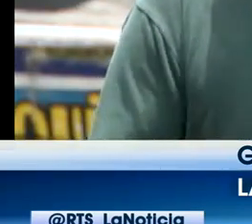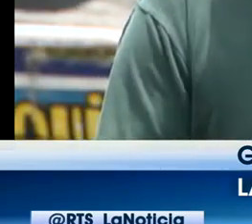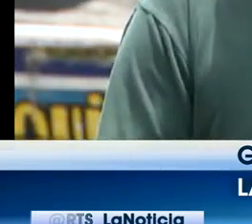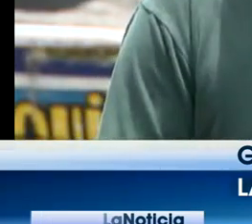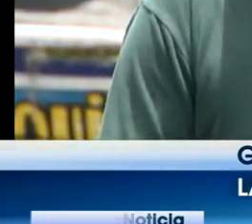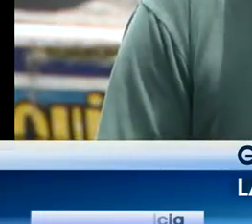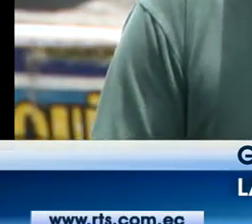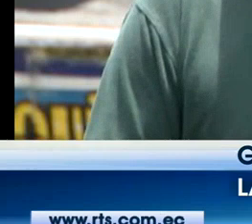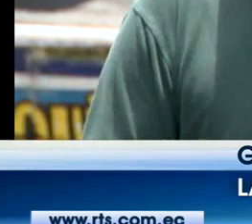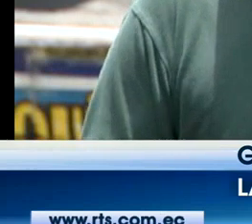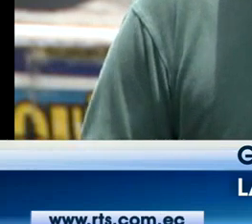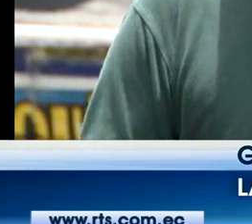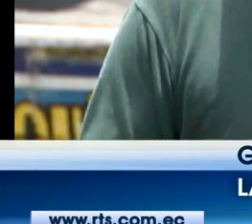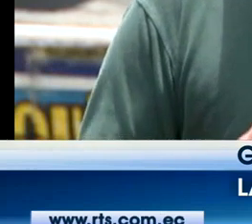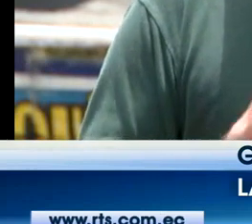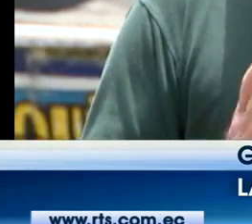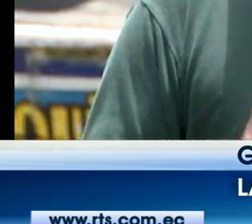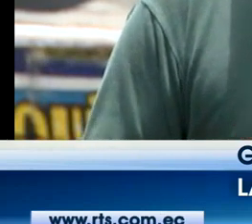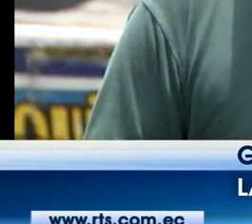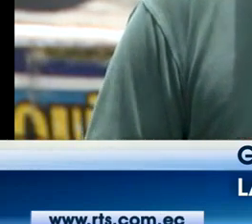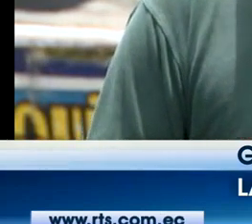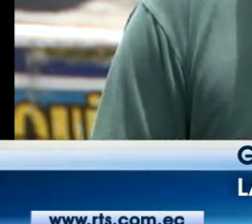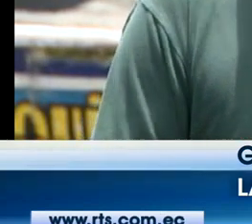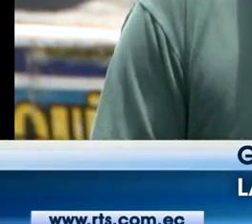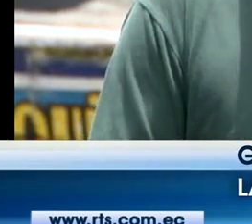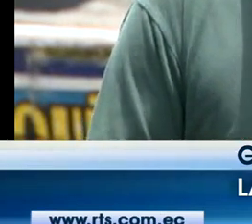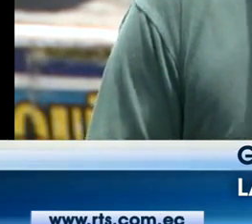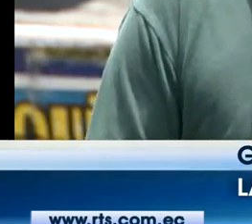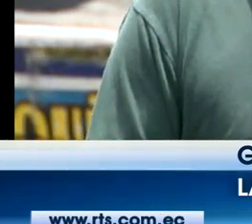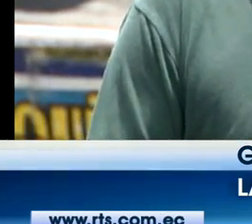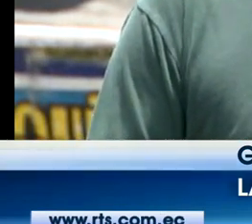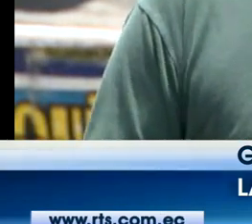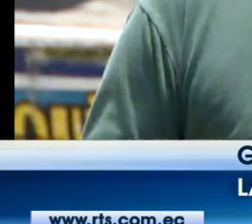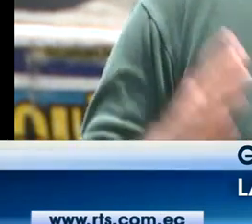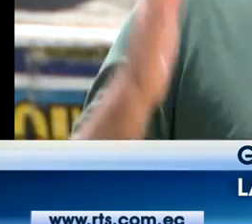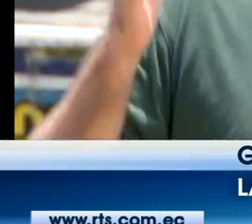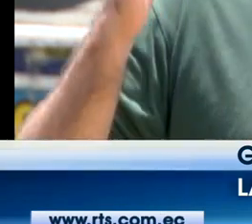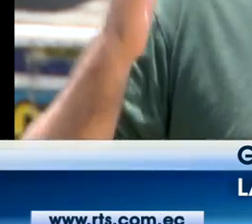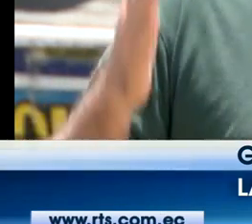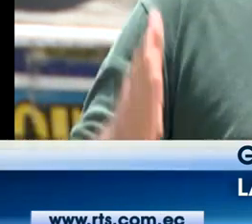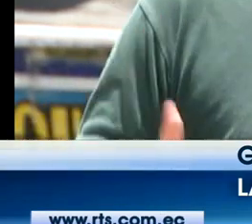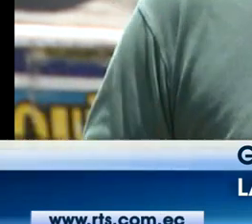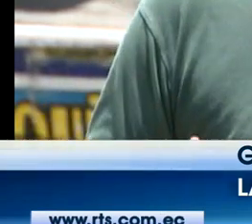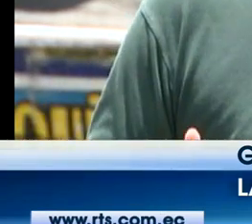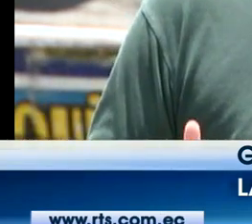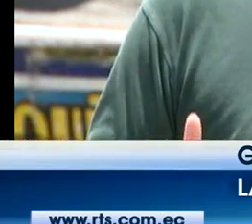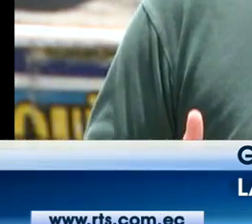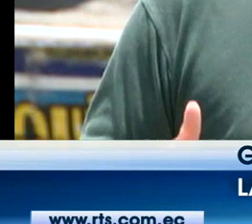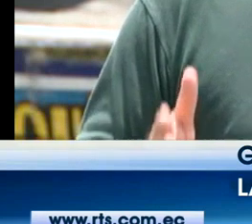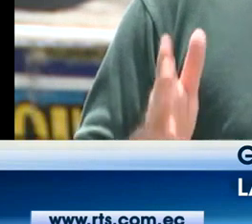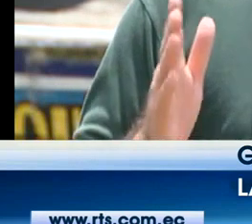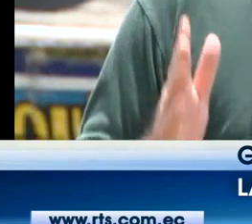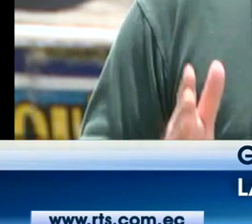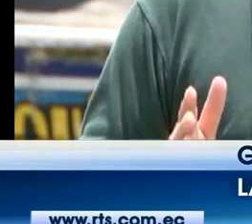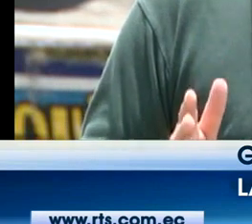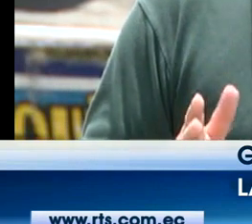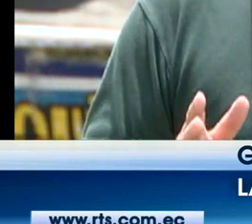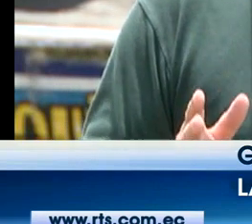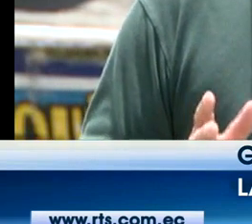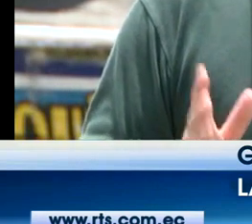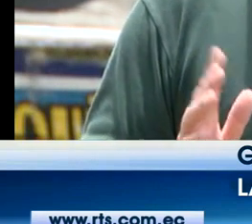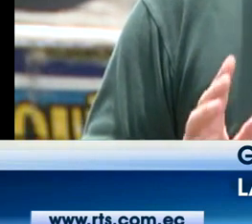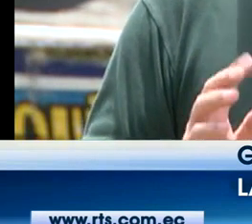el gentilicio. Cuando nosotros estamos mencionando a los huancavilcas, vemos que estos llegan hasta la población de Chongón. Sin